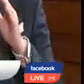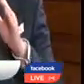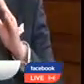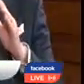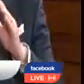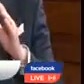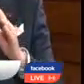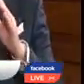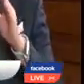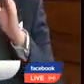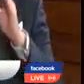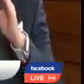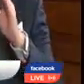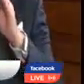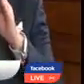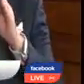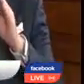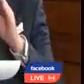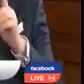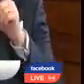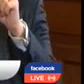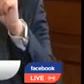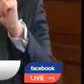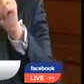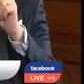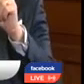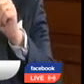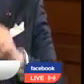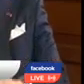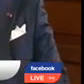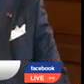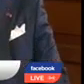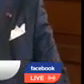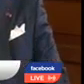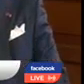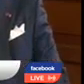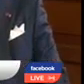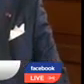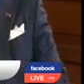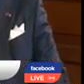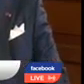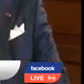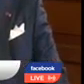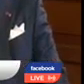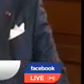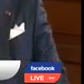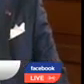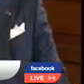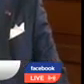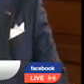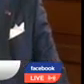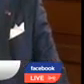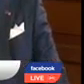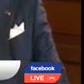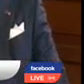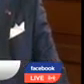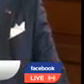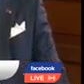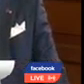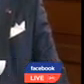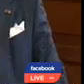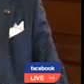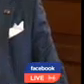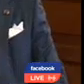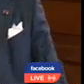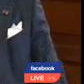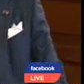En su juicio político, el presidente de Ecuador, Guillermo Lasso, alega inocencia en su emplazamiento ante el Parlamento de ese país por los delitos de